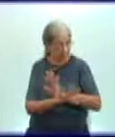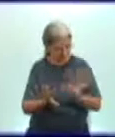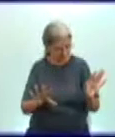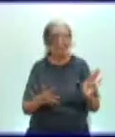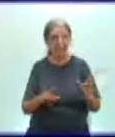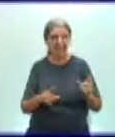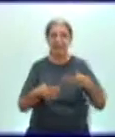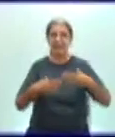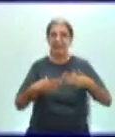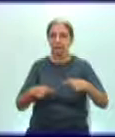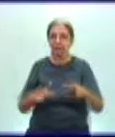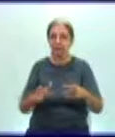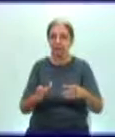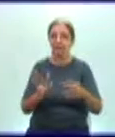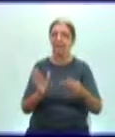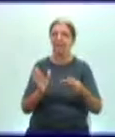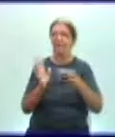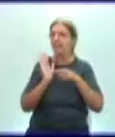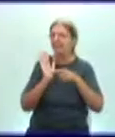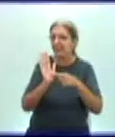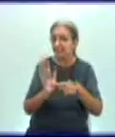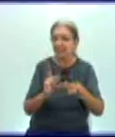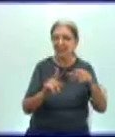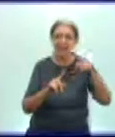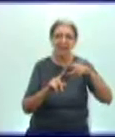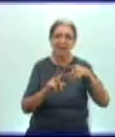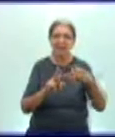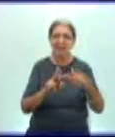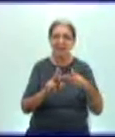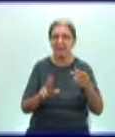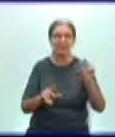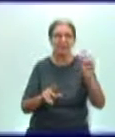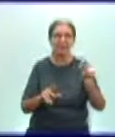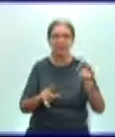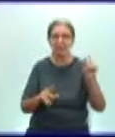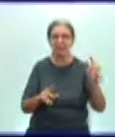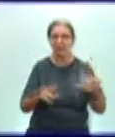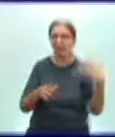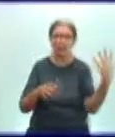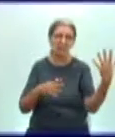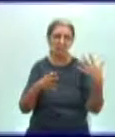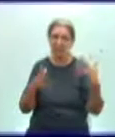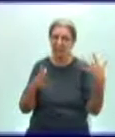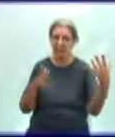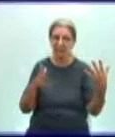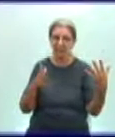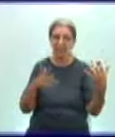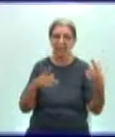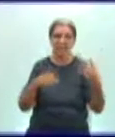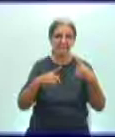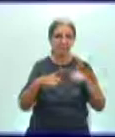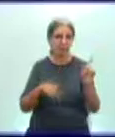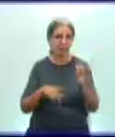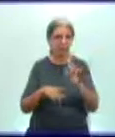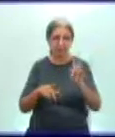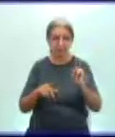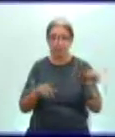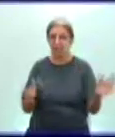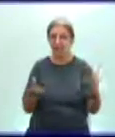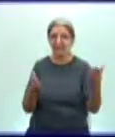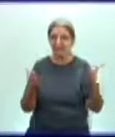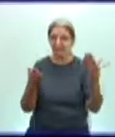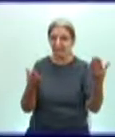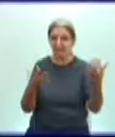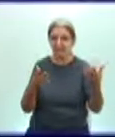introducción se presentan el tema, los personajes y el ambiente, pero no se desarrolla el conflicto. El conflicto puede presentarse, pero